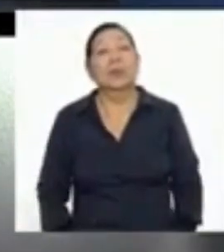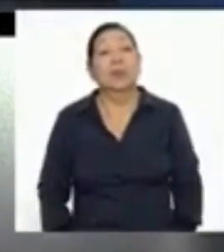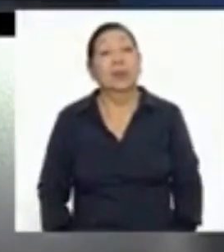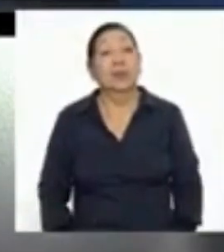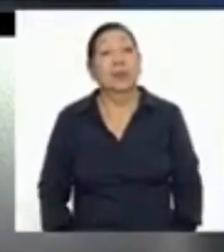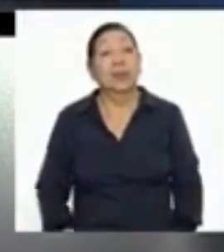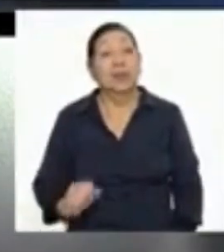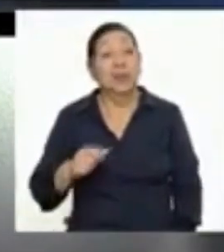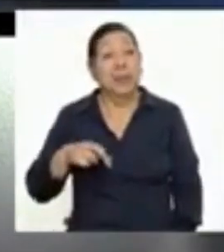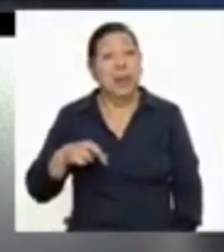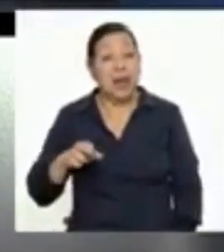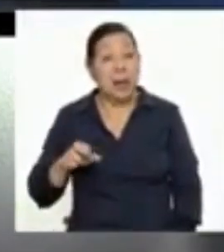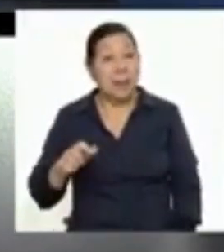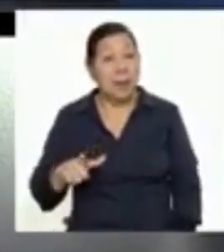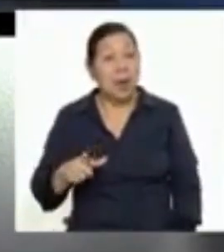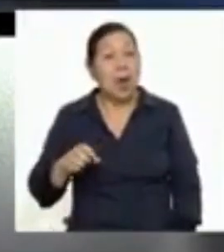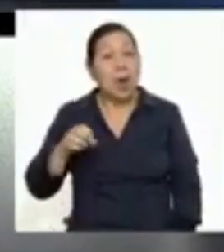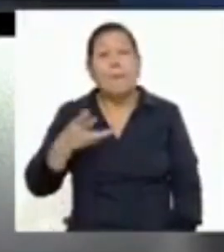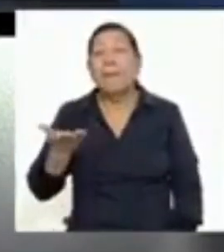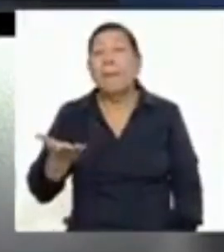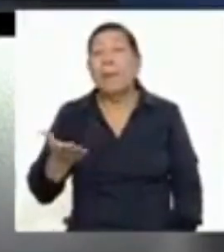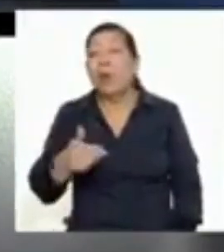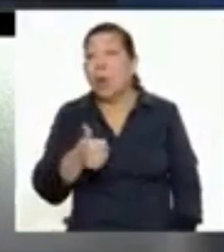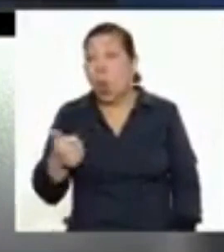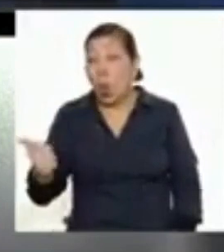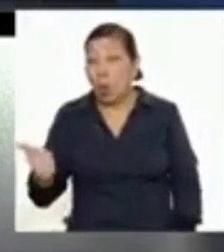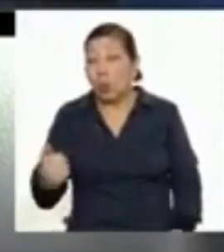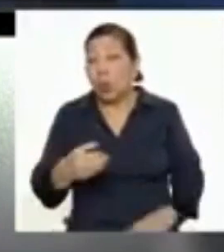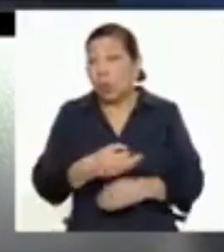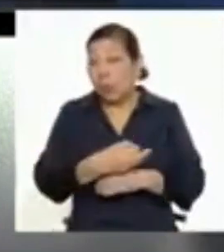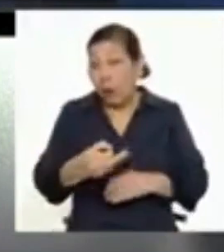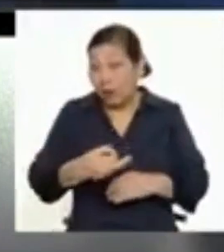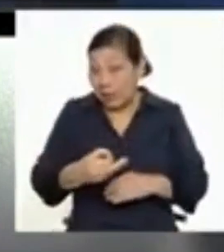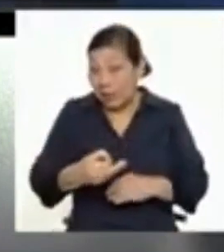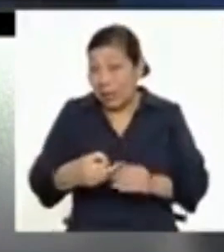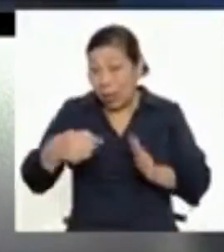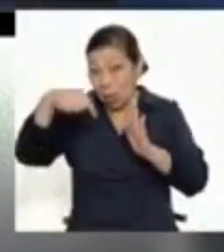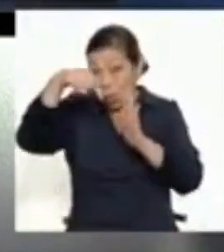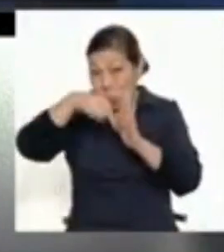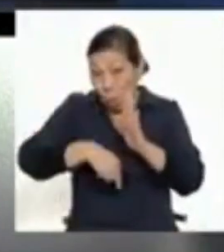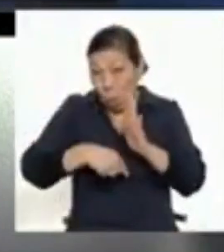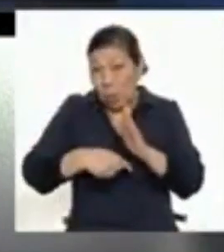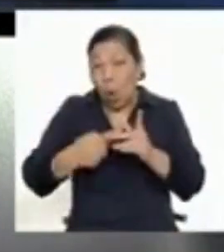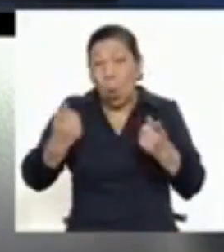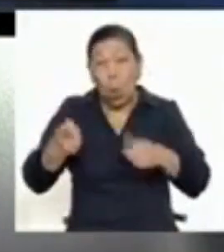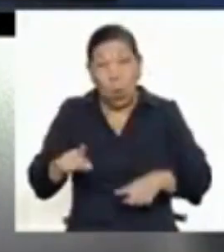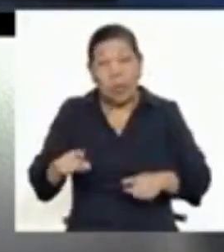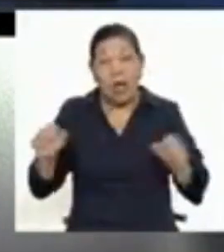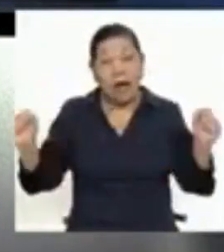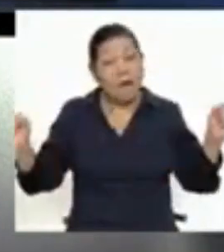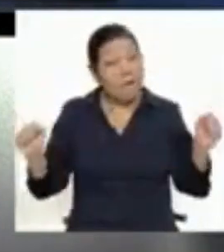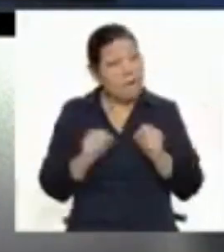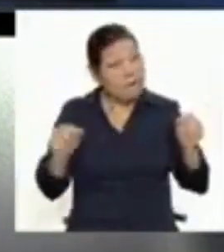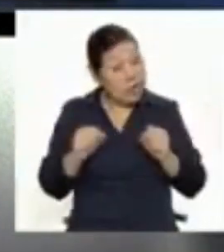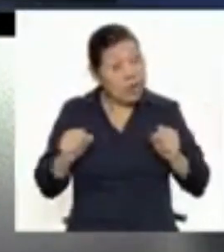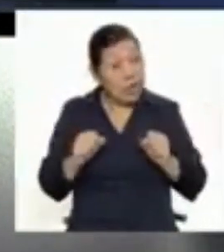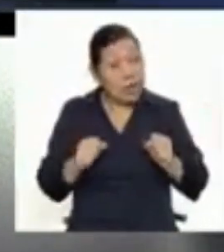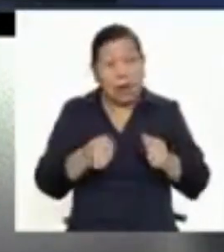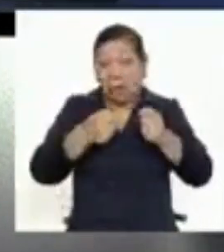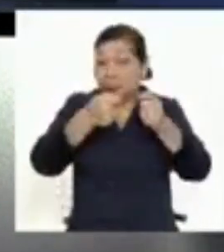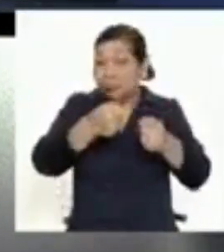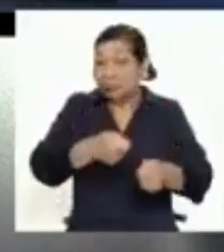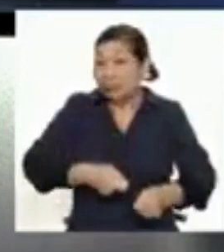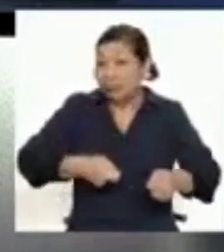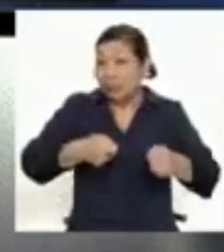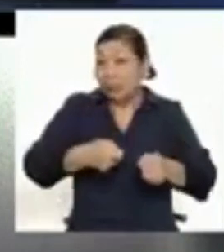estudio del CENEPRET revela que Puno, Cusco y Huancavelica serían las regiones más afectadas ante la llegada de heladas. Indican que la